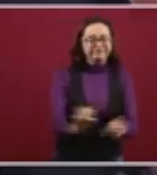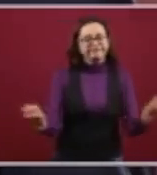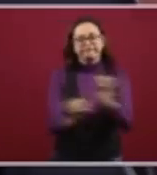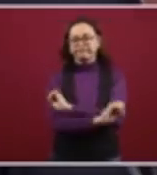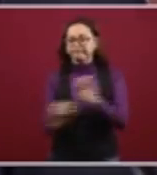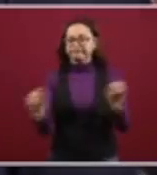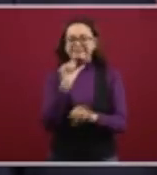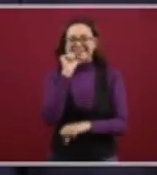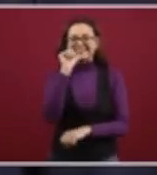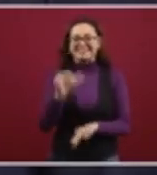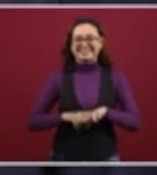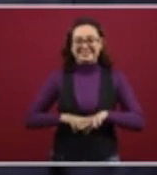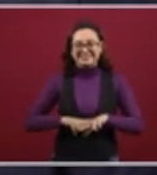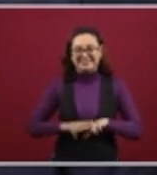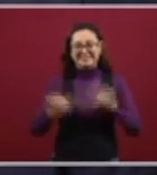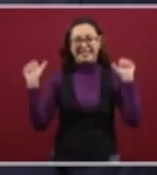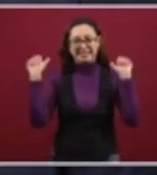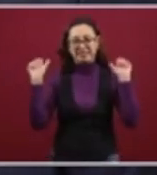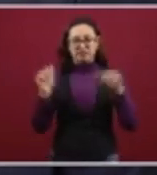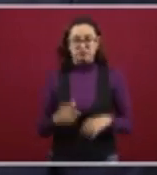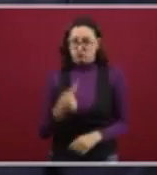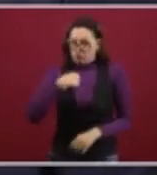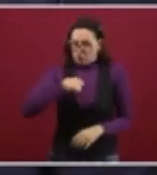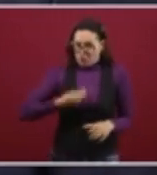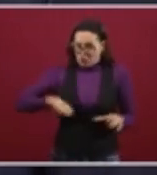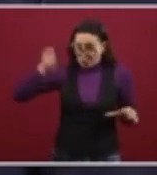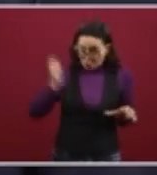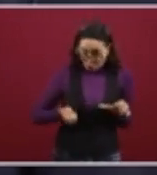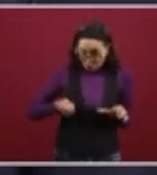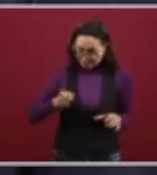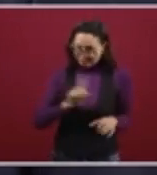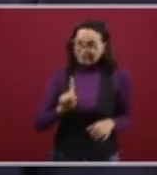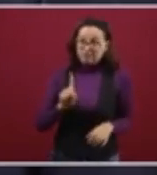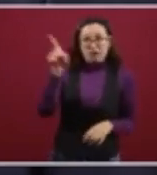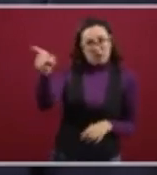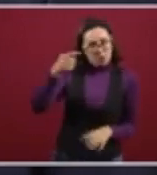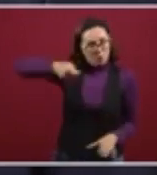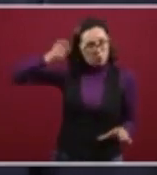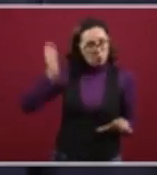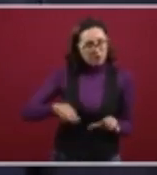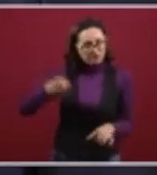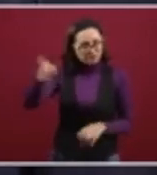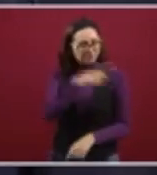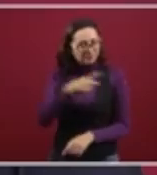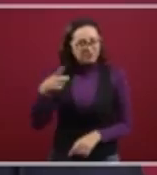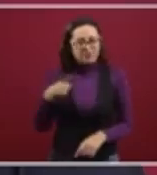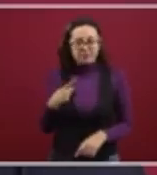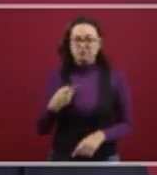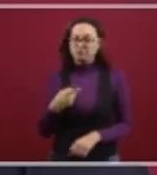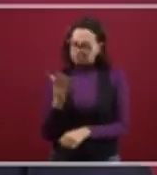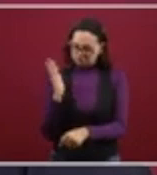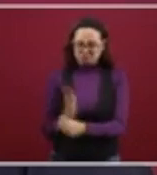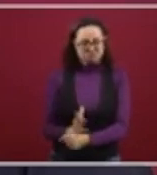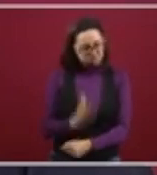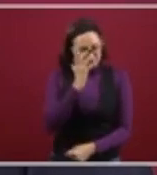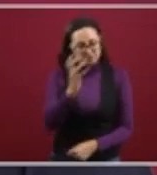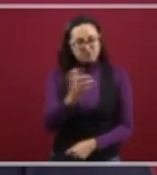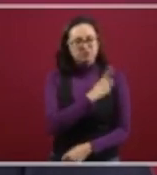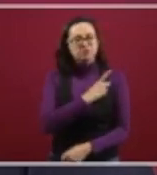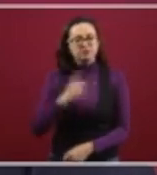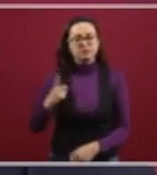Eso lo tiene que determinar el juez, pero debe ser castigado.